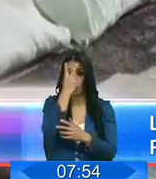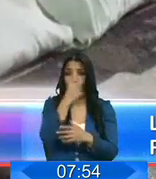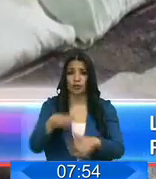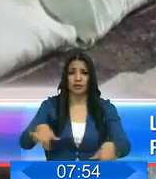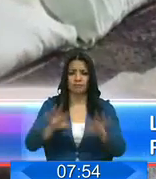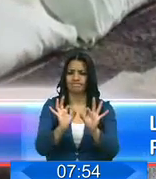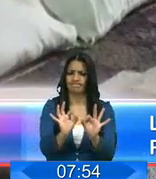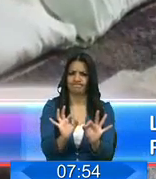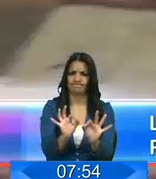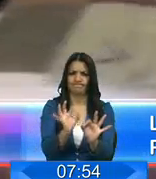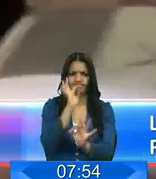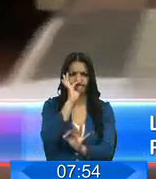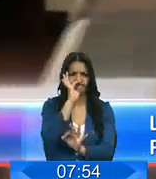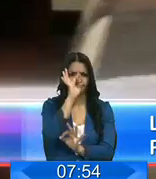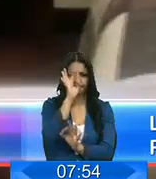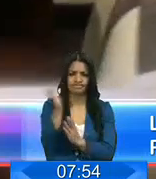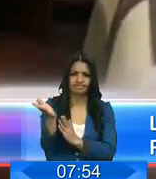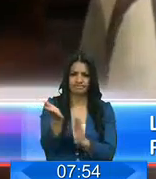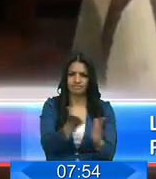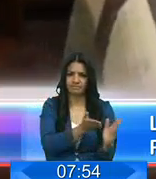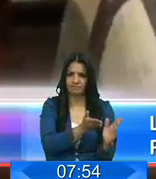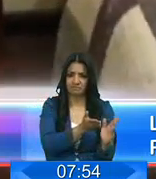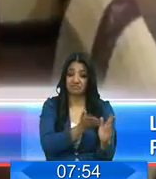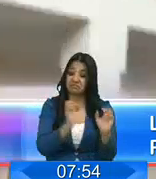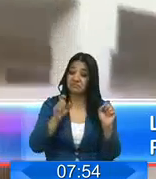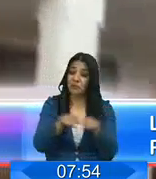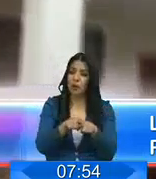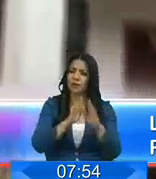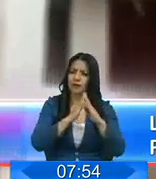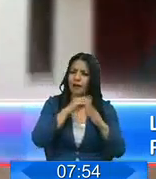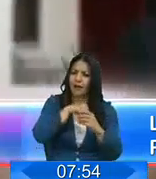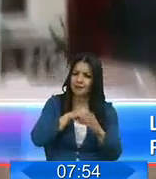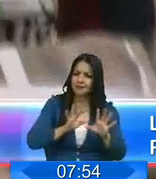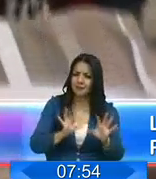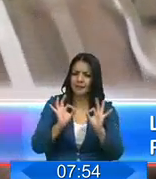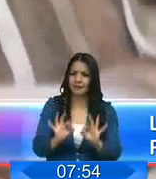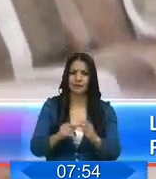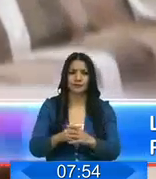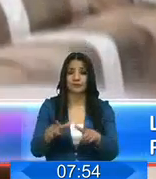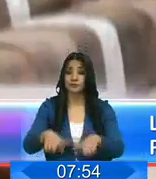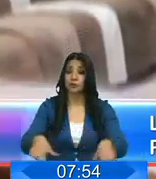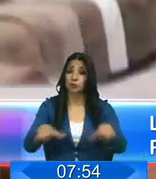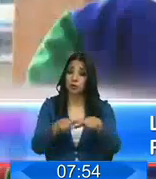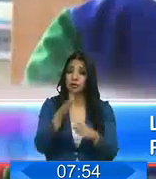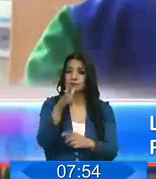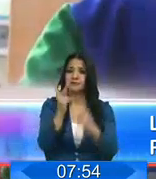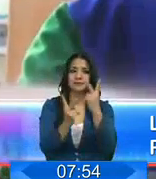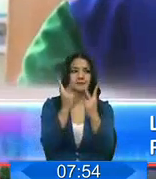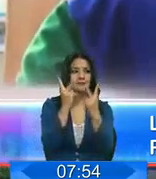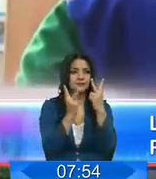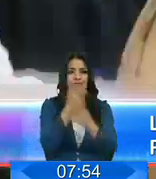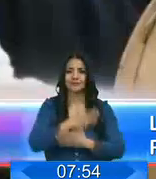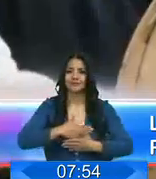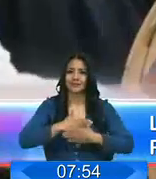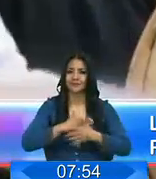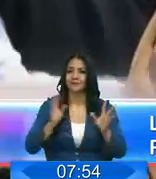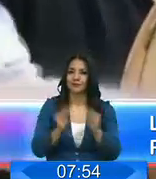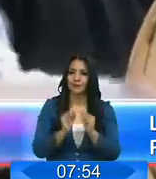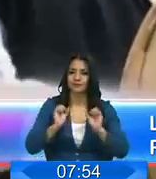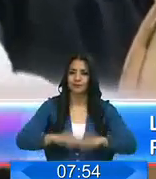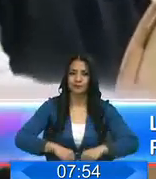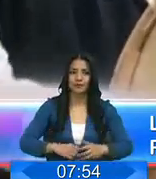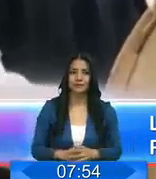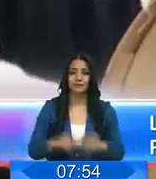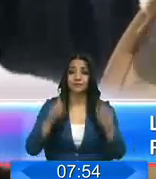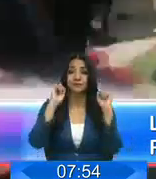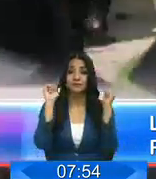de primera en donde ofrecen el calor del hogar, varios lugares en donde tú podrás visitar y disfrutar de todo. Saraguro